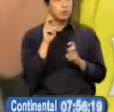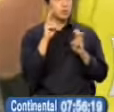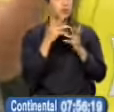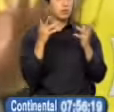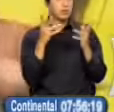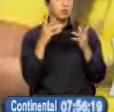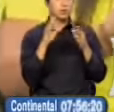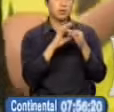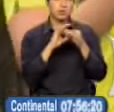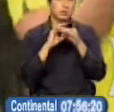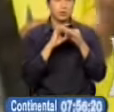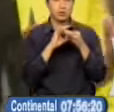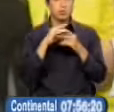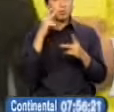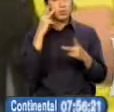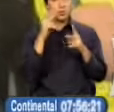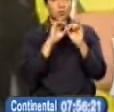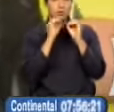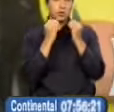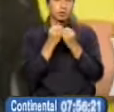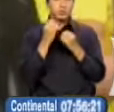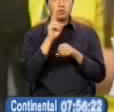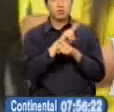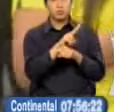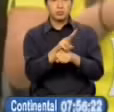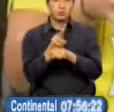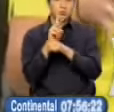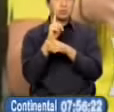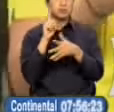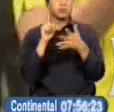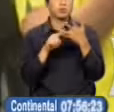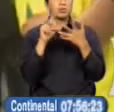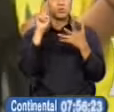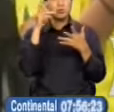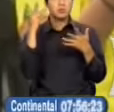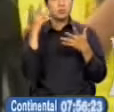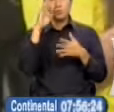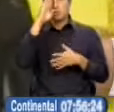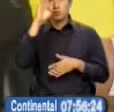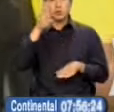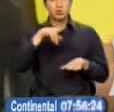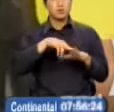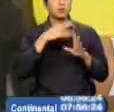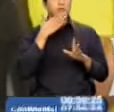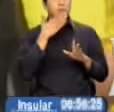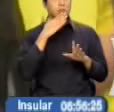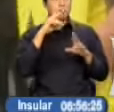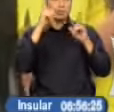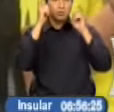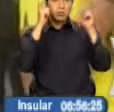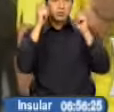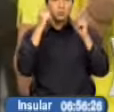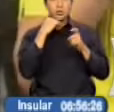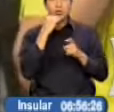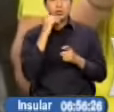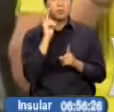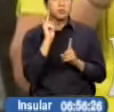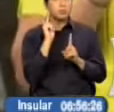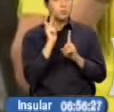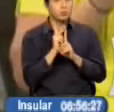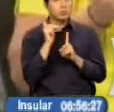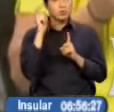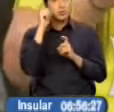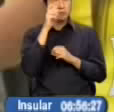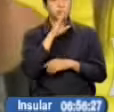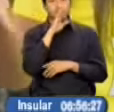la cooperación de organismos con la superintendencia con lo que es además la policía nacional como están controlando algo que es un punto muy delicado